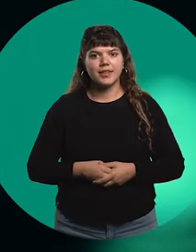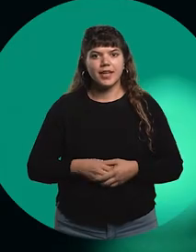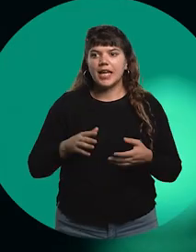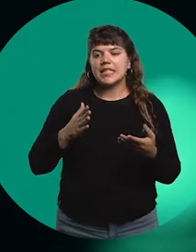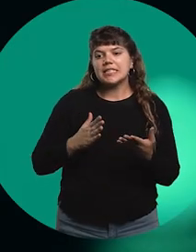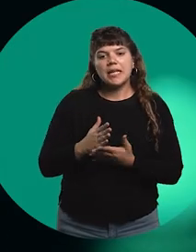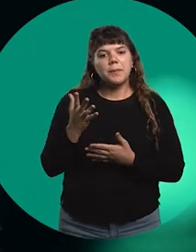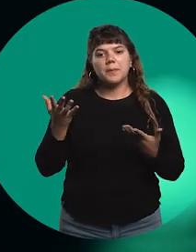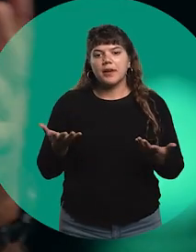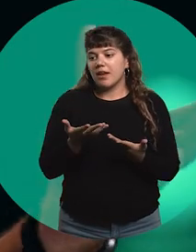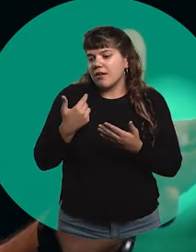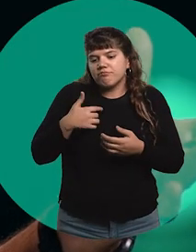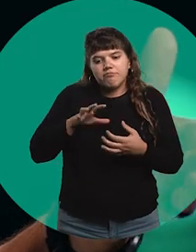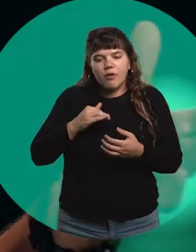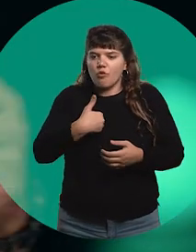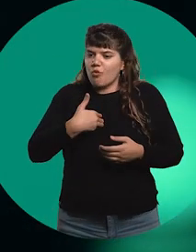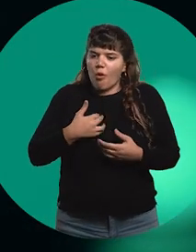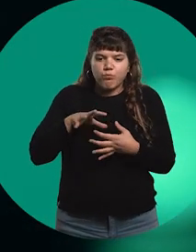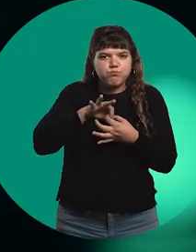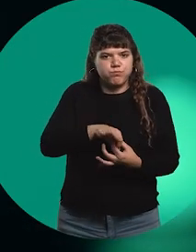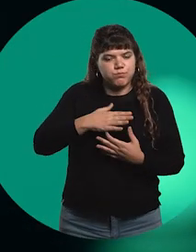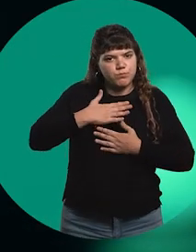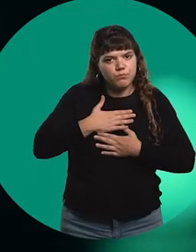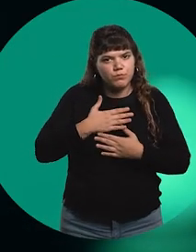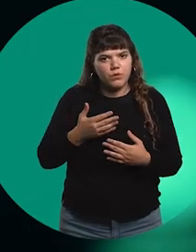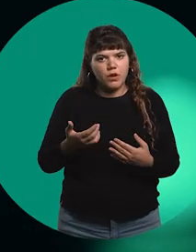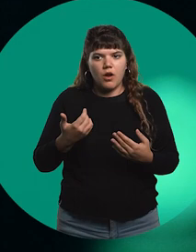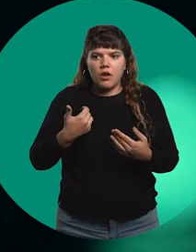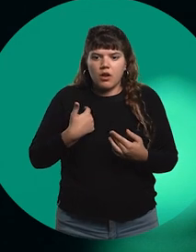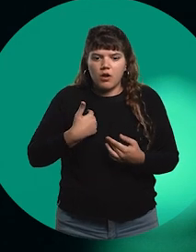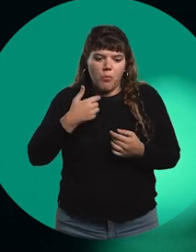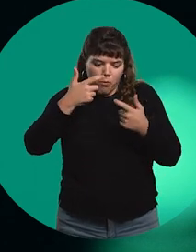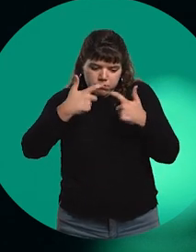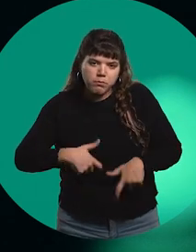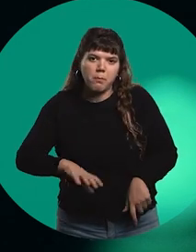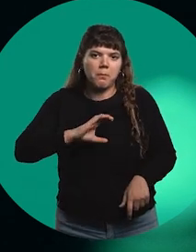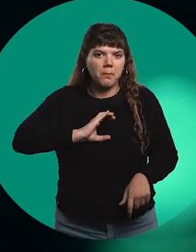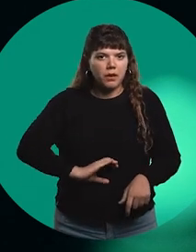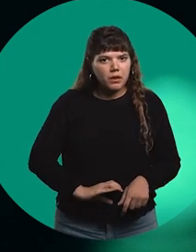Es parte de lo que yo hago, ¿no? En esto de cómo me defino.